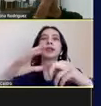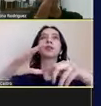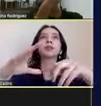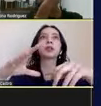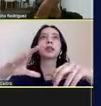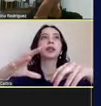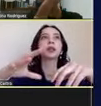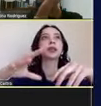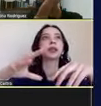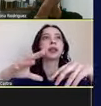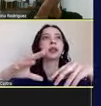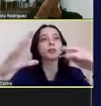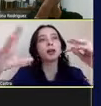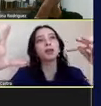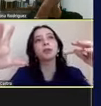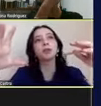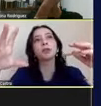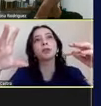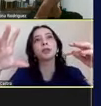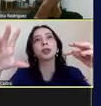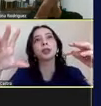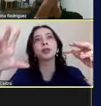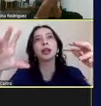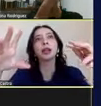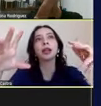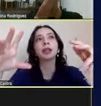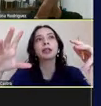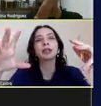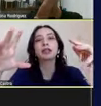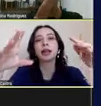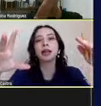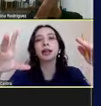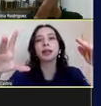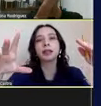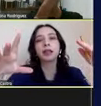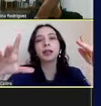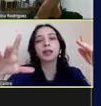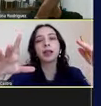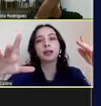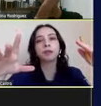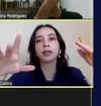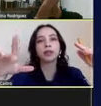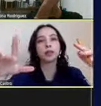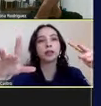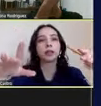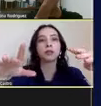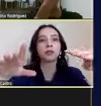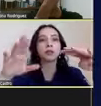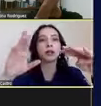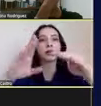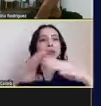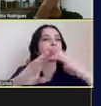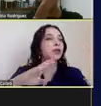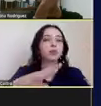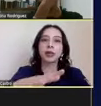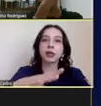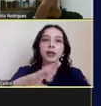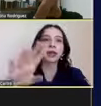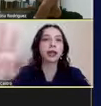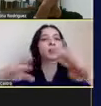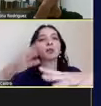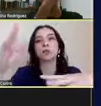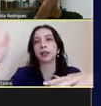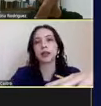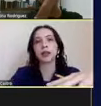poniéndole ciertos espacios o poniéndole ciertas características a las cuales se enfrenta nuestro paciente en su